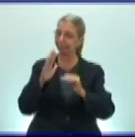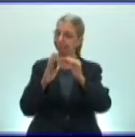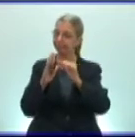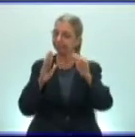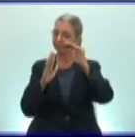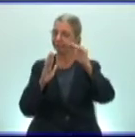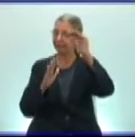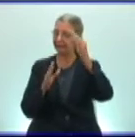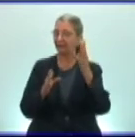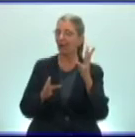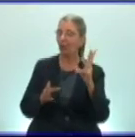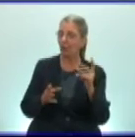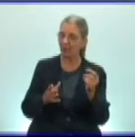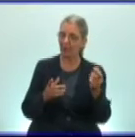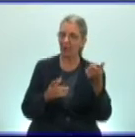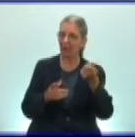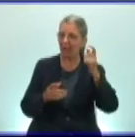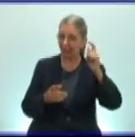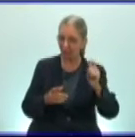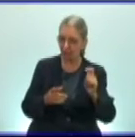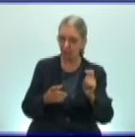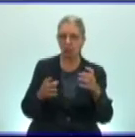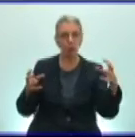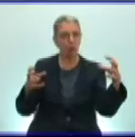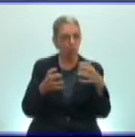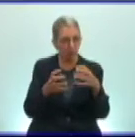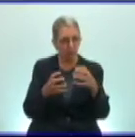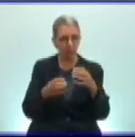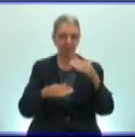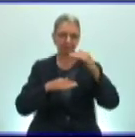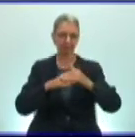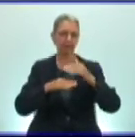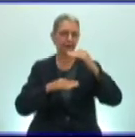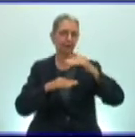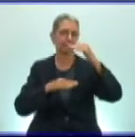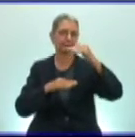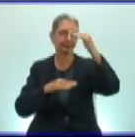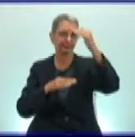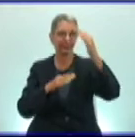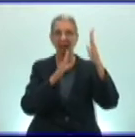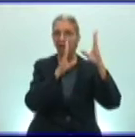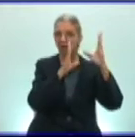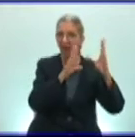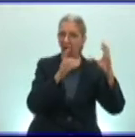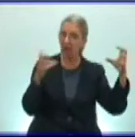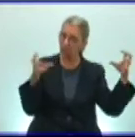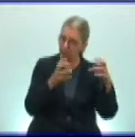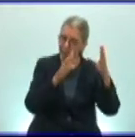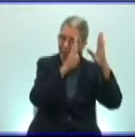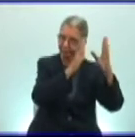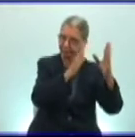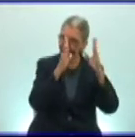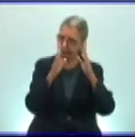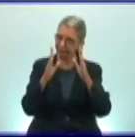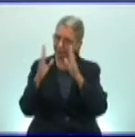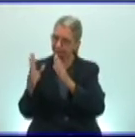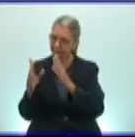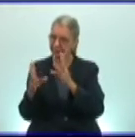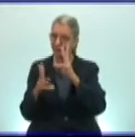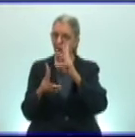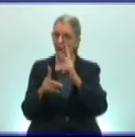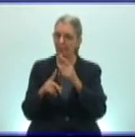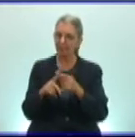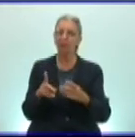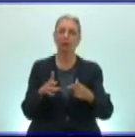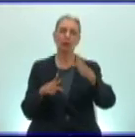ocupando un grupo y un periodo, ¿verdad? El grupo, que les dije que se designa con números romanos y acompañados con